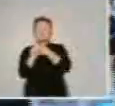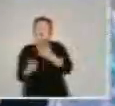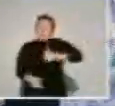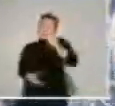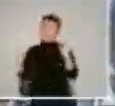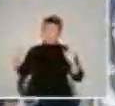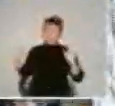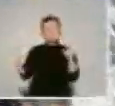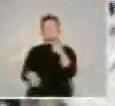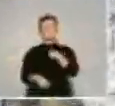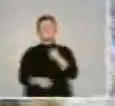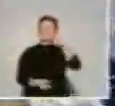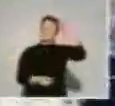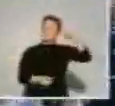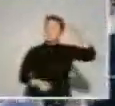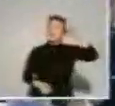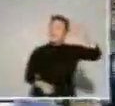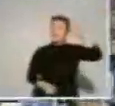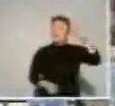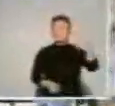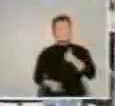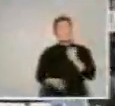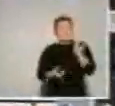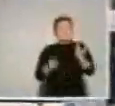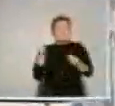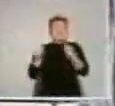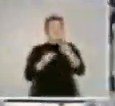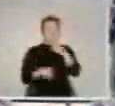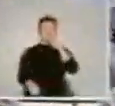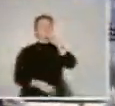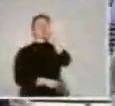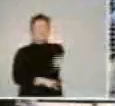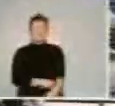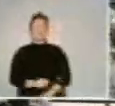y hoy mi máquina te voy a contestar.